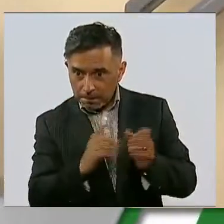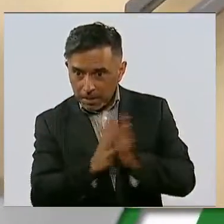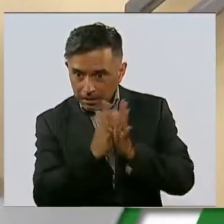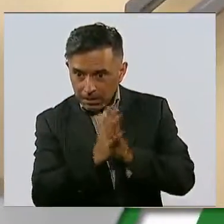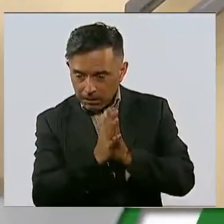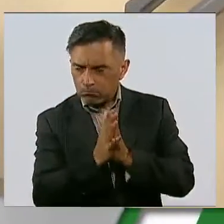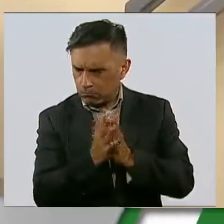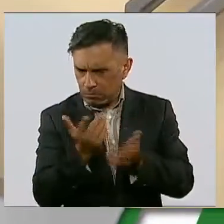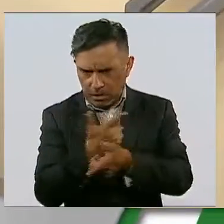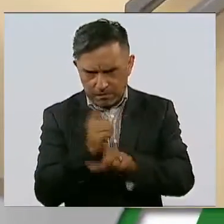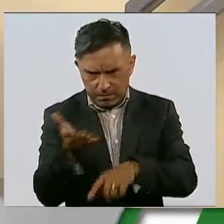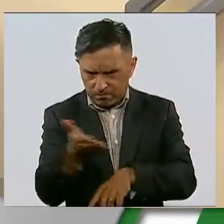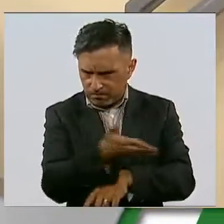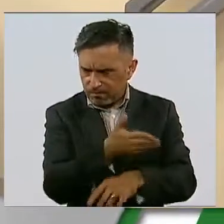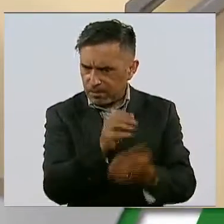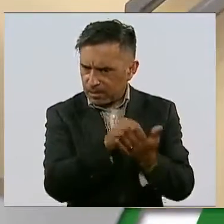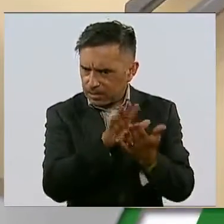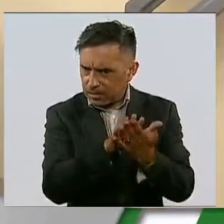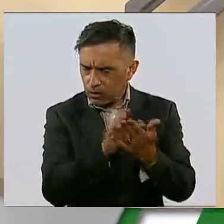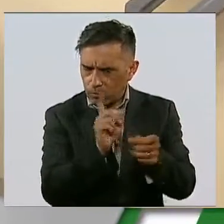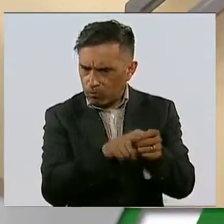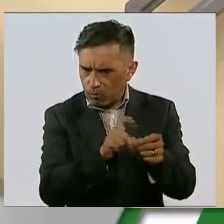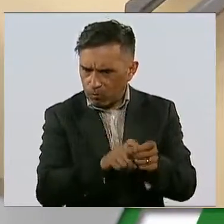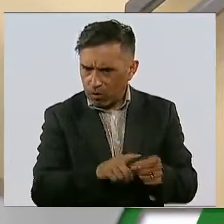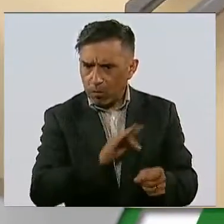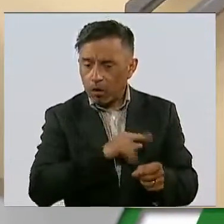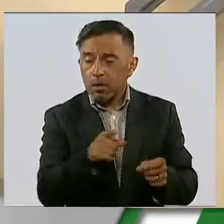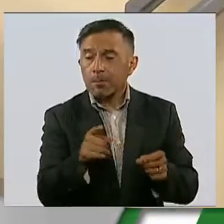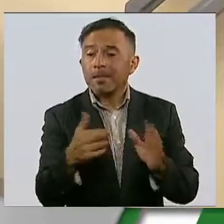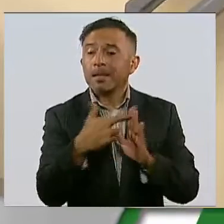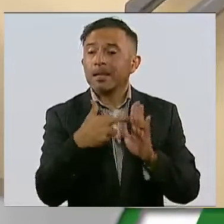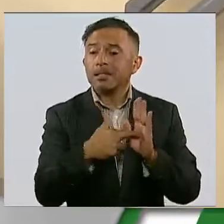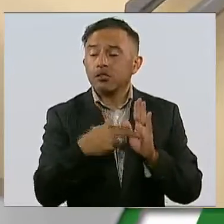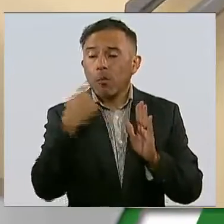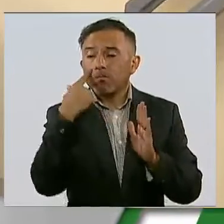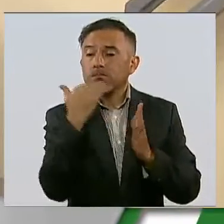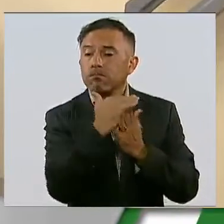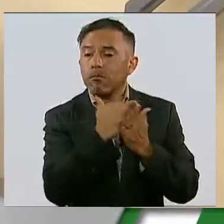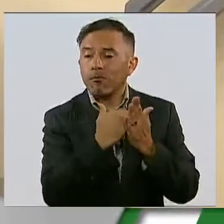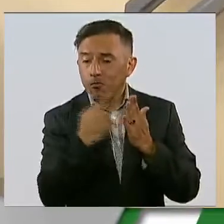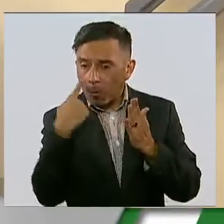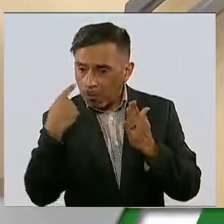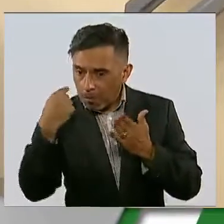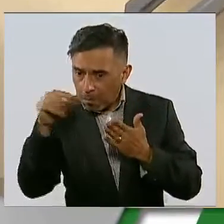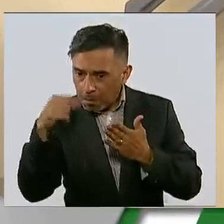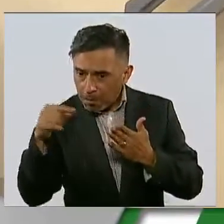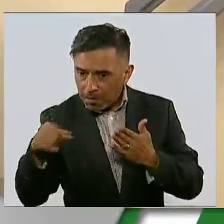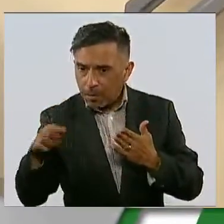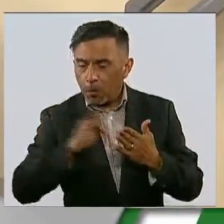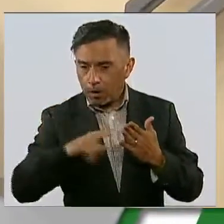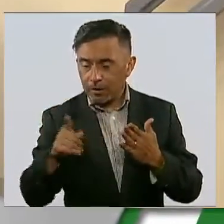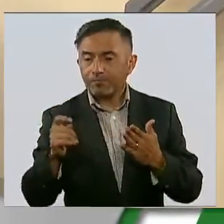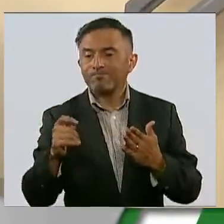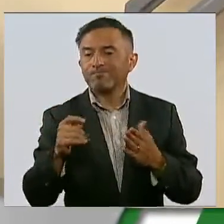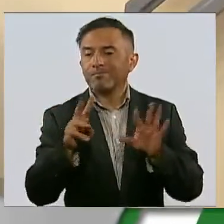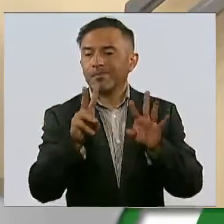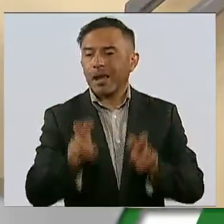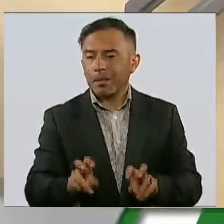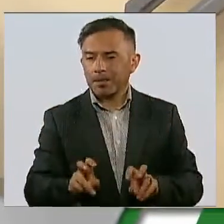que tengan, cumplan con los requisitos que van a ser. Básicamente que contengan, estén involucrados en los